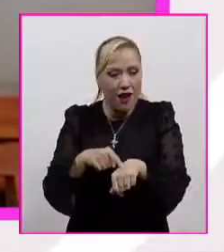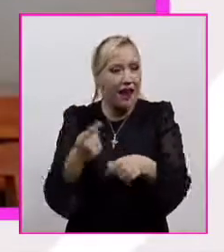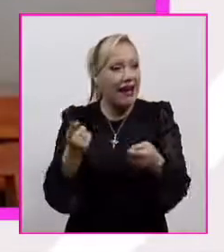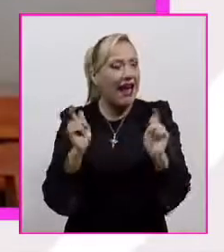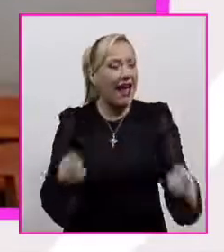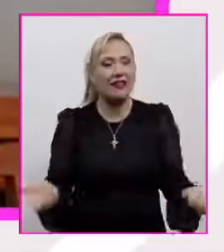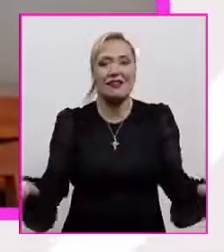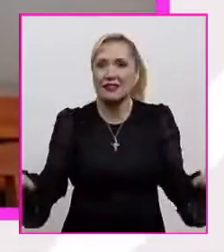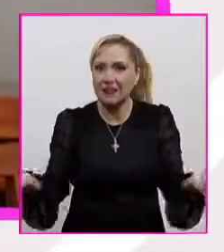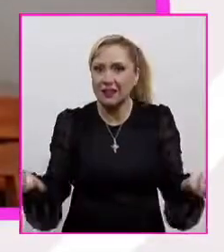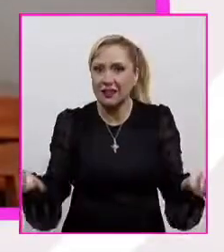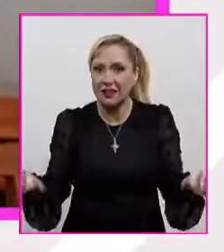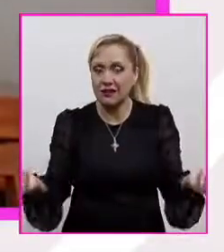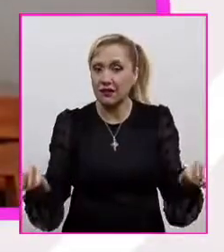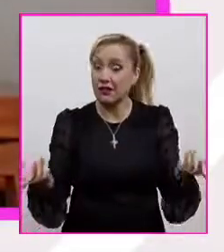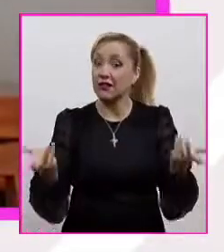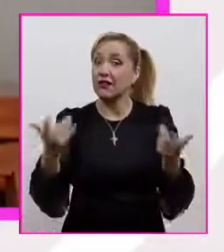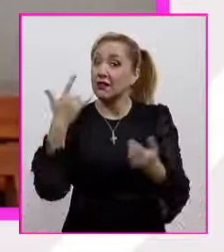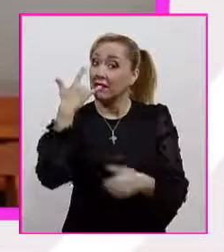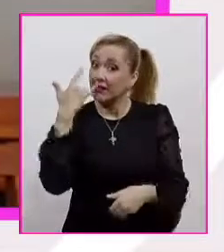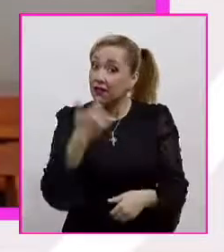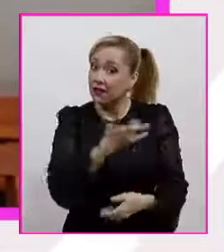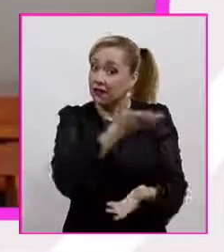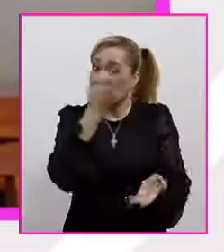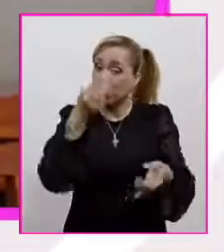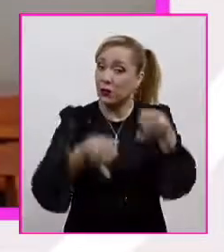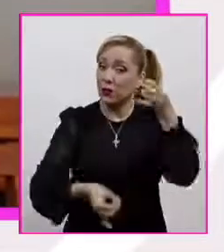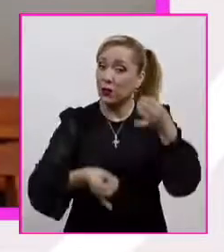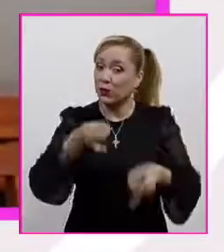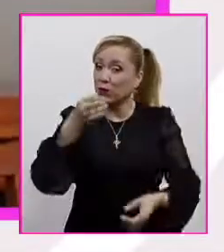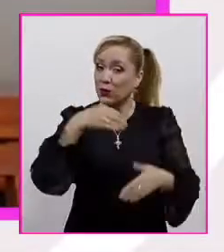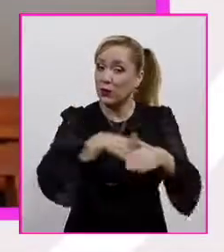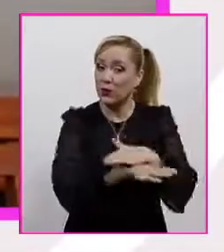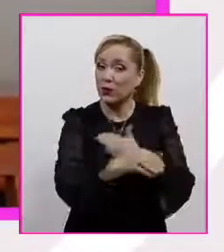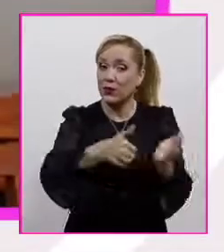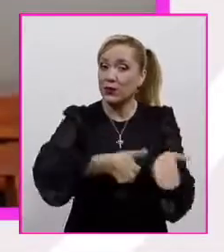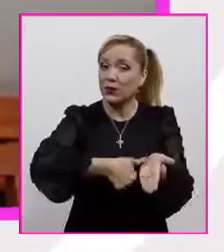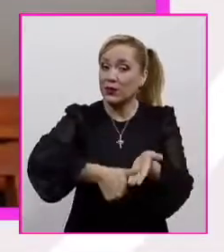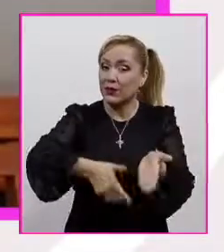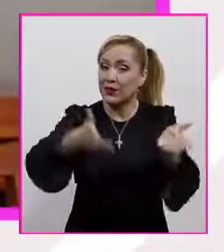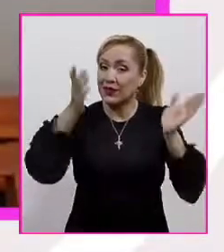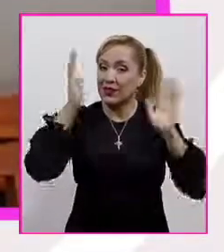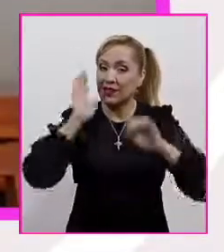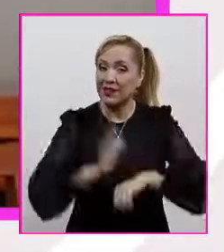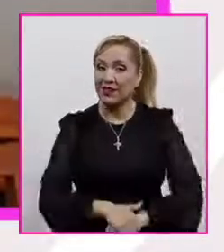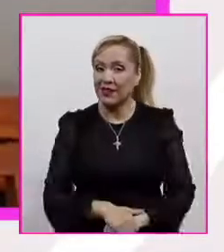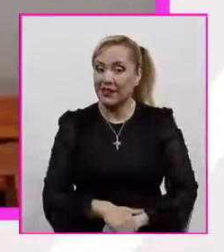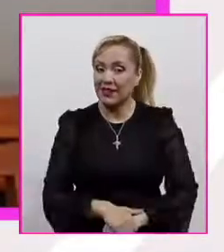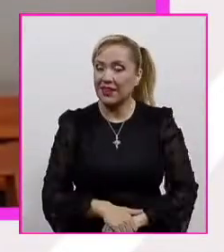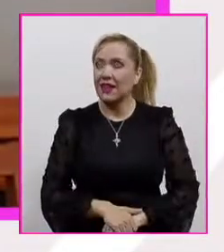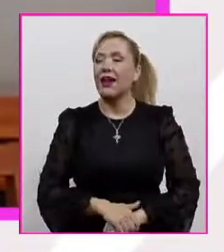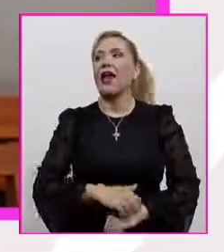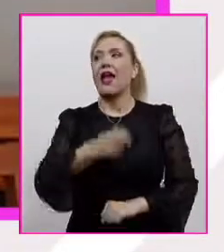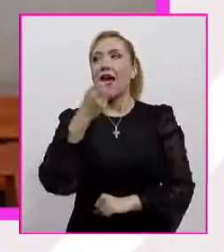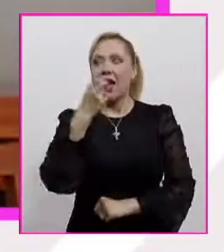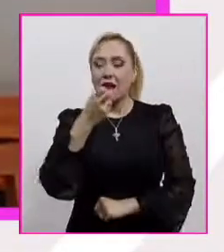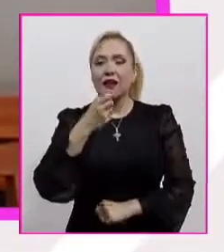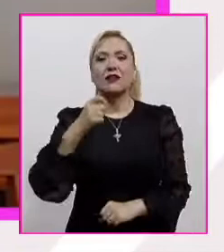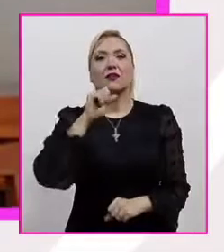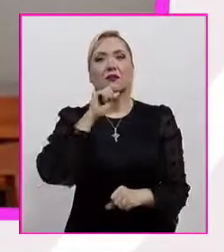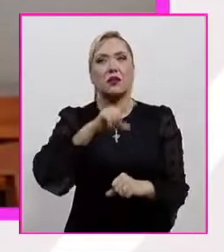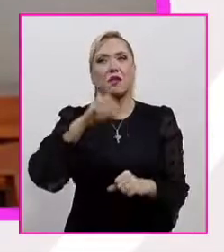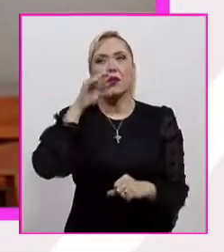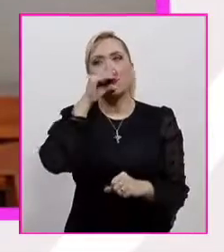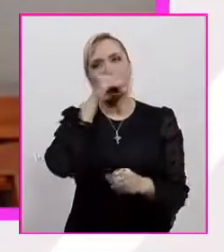cosa que resulta interesante, yo creo que como platicábamos un poco de las personas afrodescendientes invisibilizadas en México,